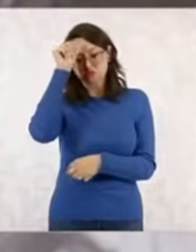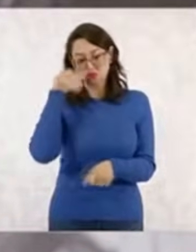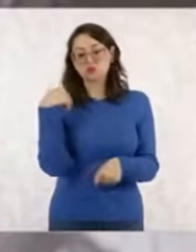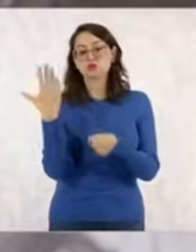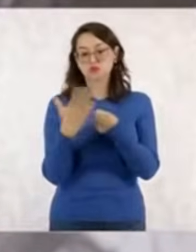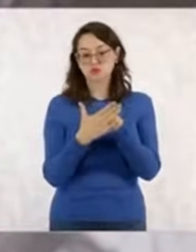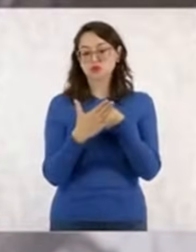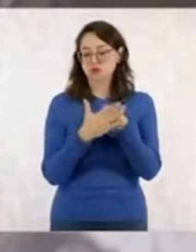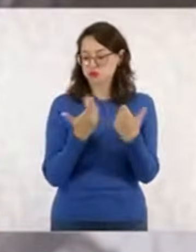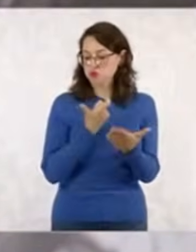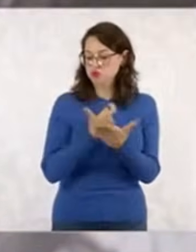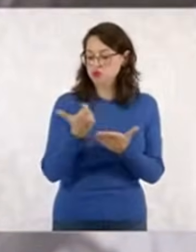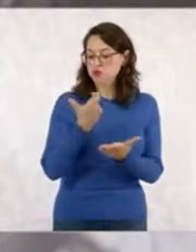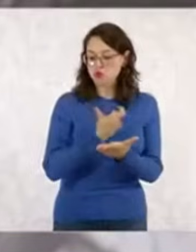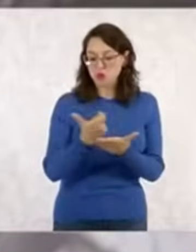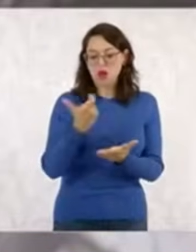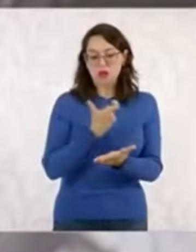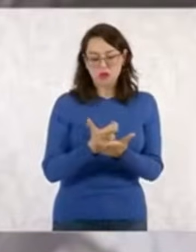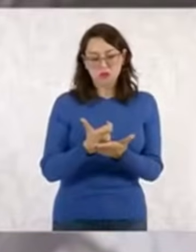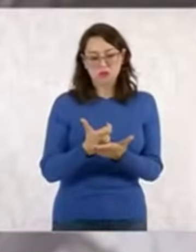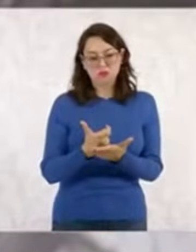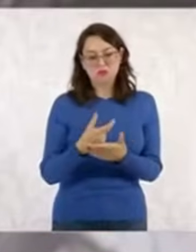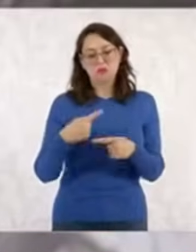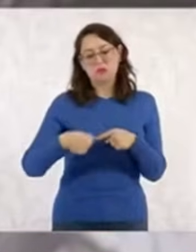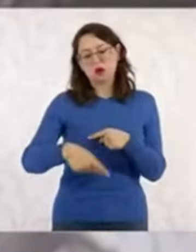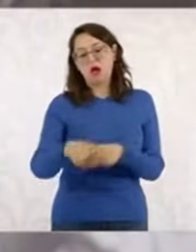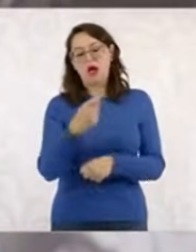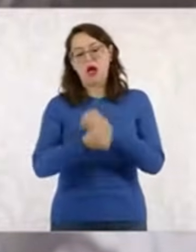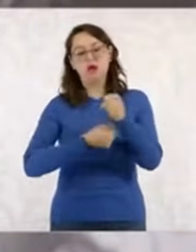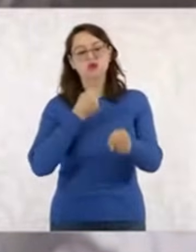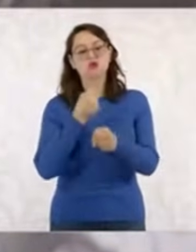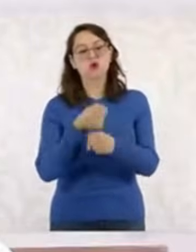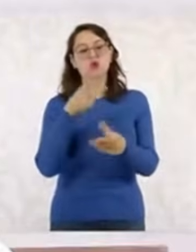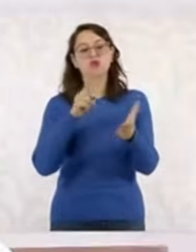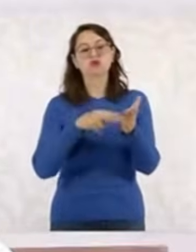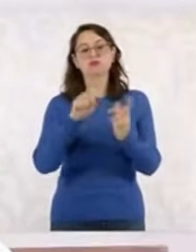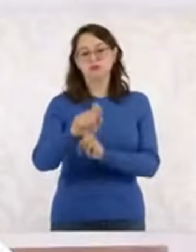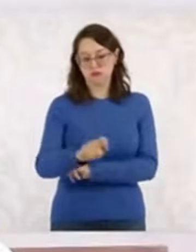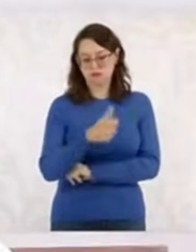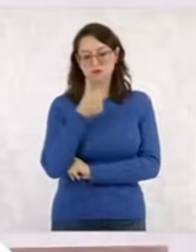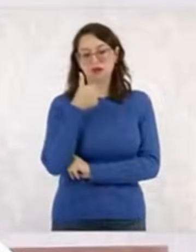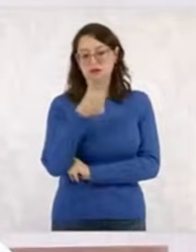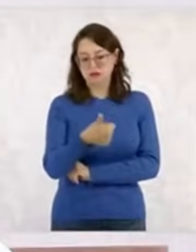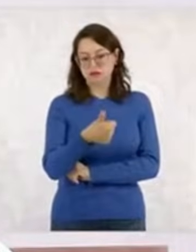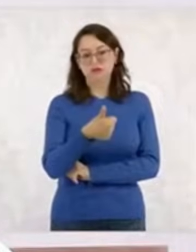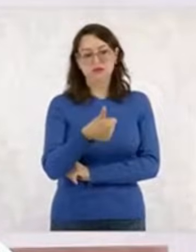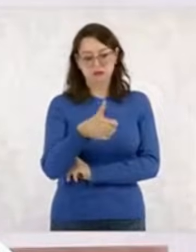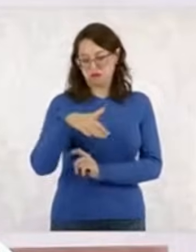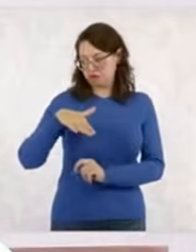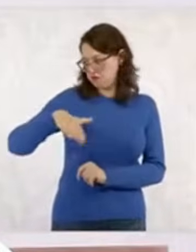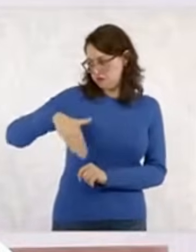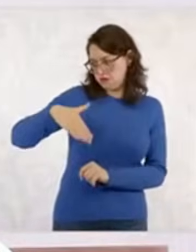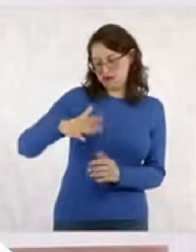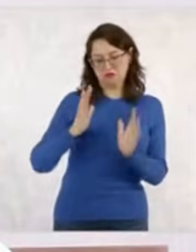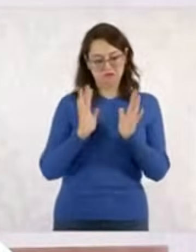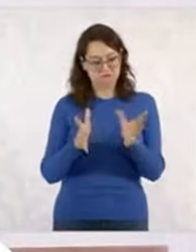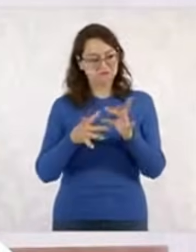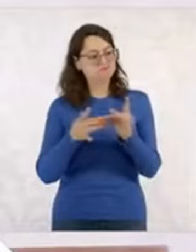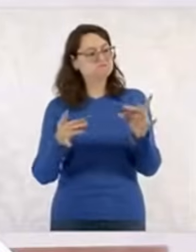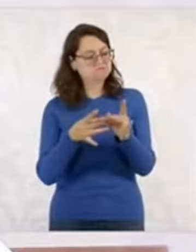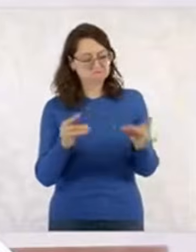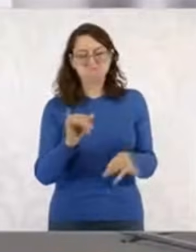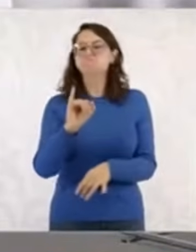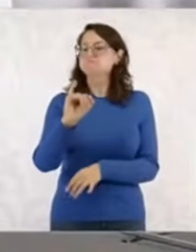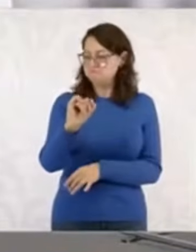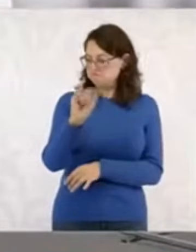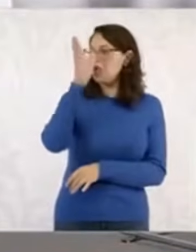definición de los salarios mínimos que estarán vigentes en el año del 2026, como lo decía el señor secretario del Trabajo. Este tipo